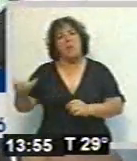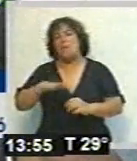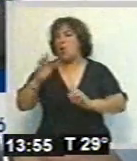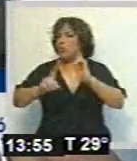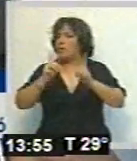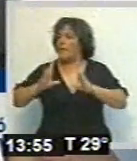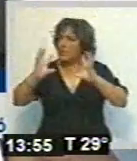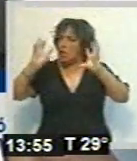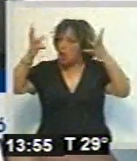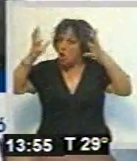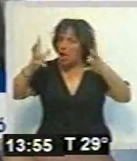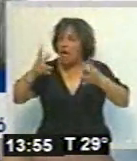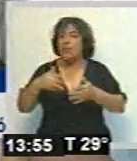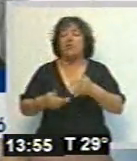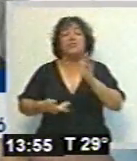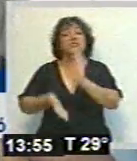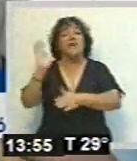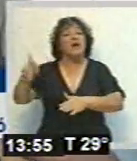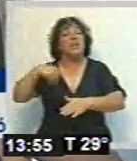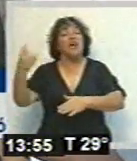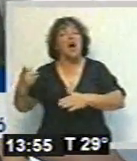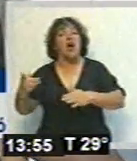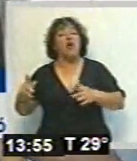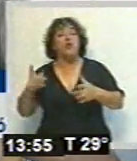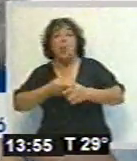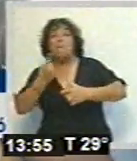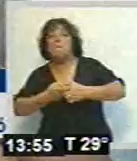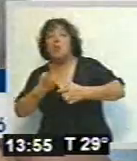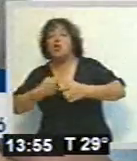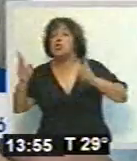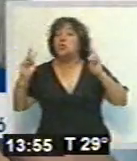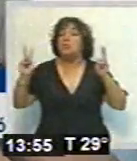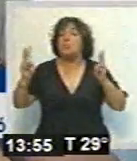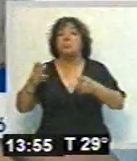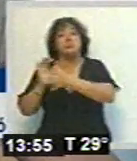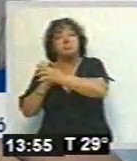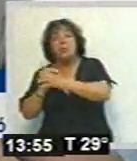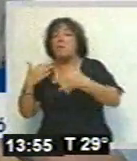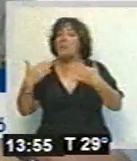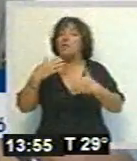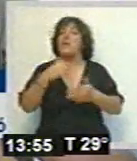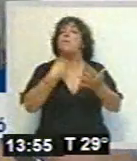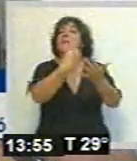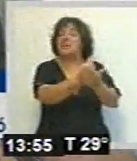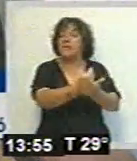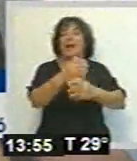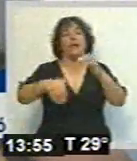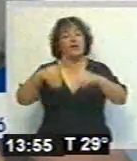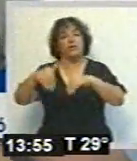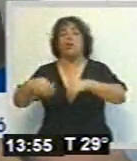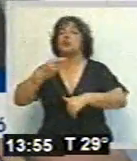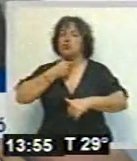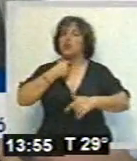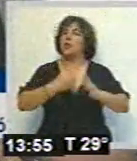enojados migran hacia otro partido para tener una participación electoral. Yo quiero